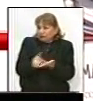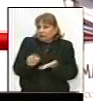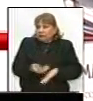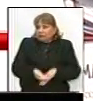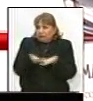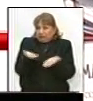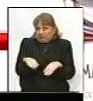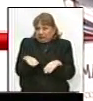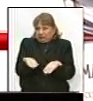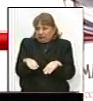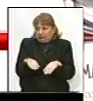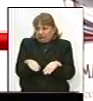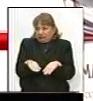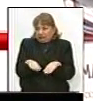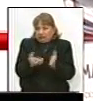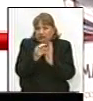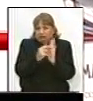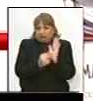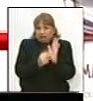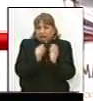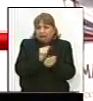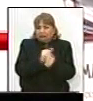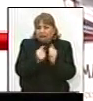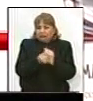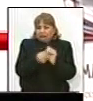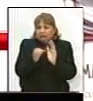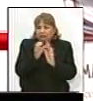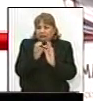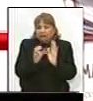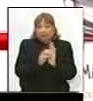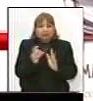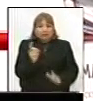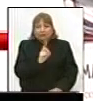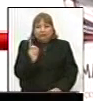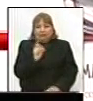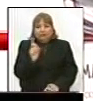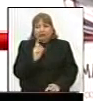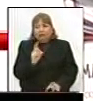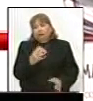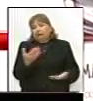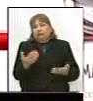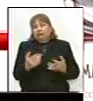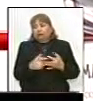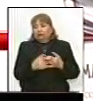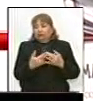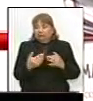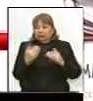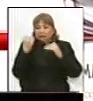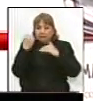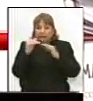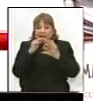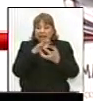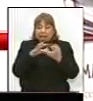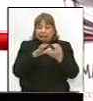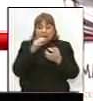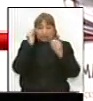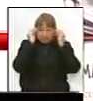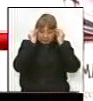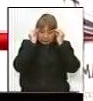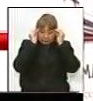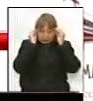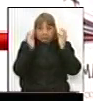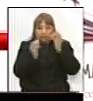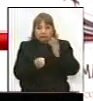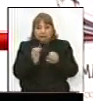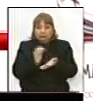una propuesta de modificación constitucional? No, presidenta, porque para comenzar supone un nivel de complejidad y de reflexión y de